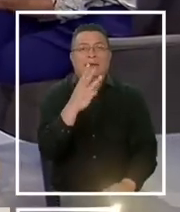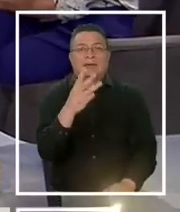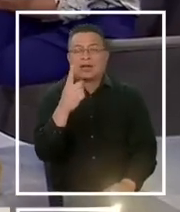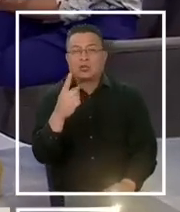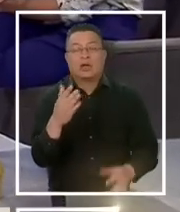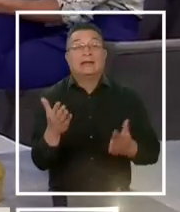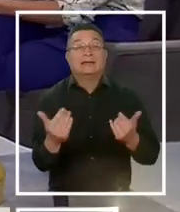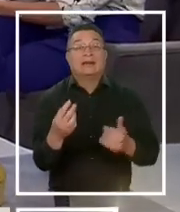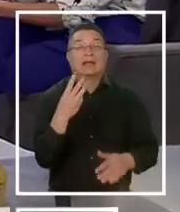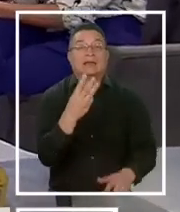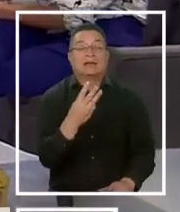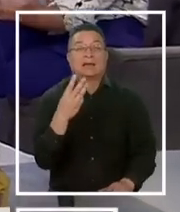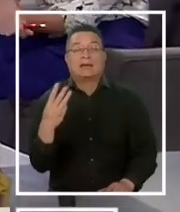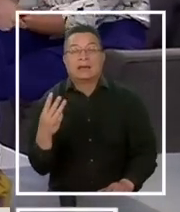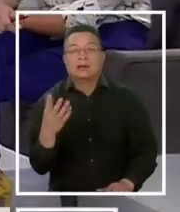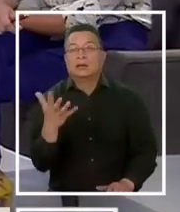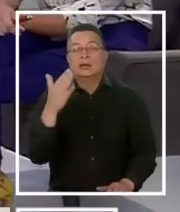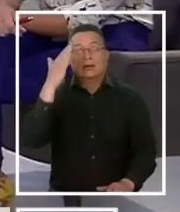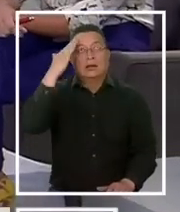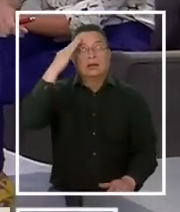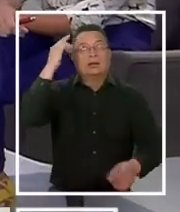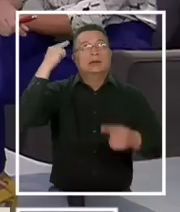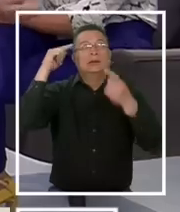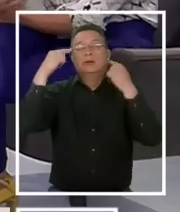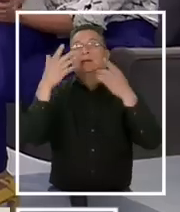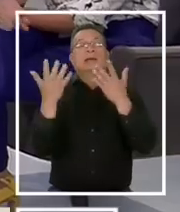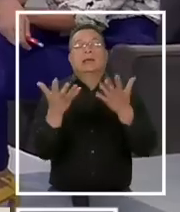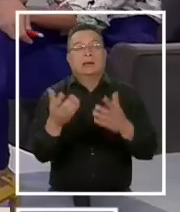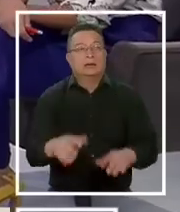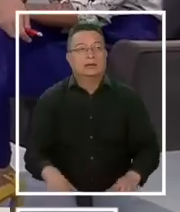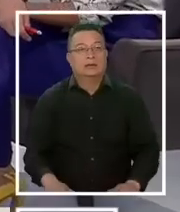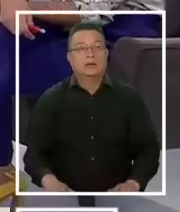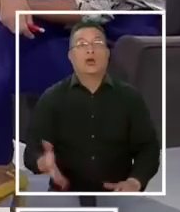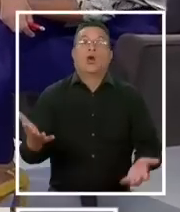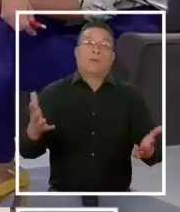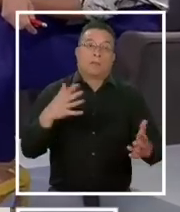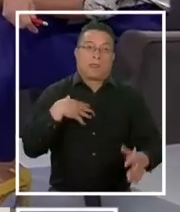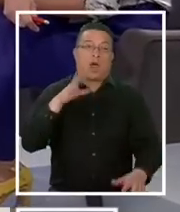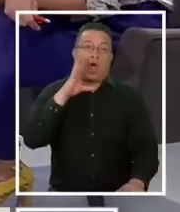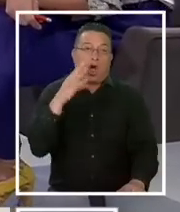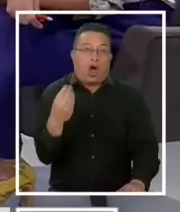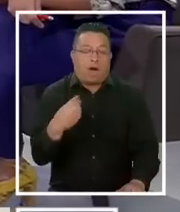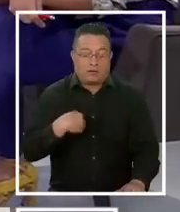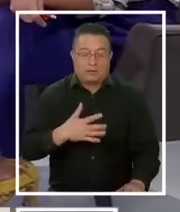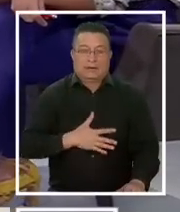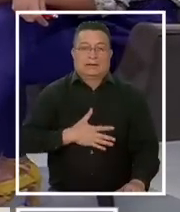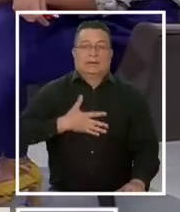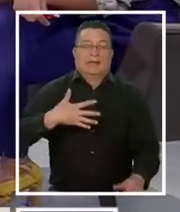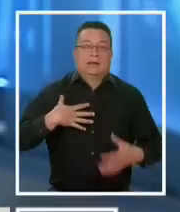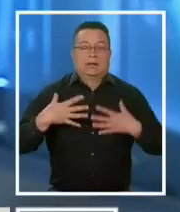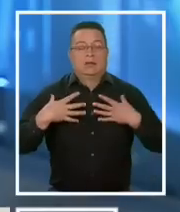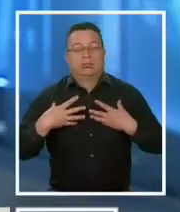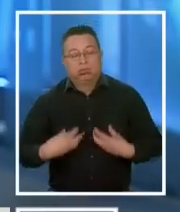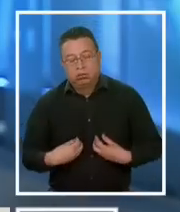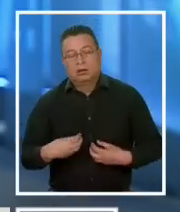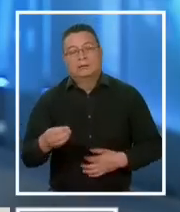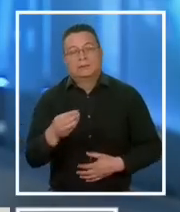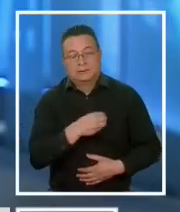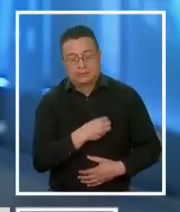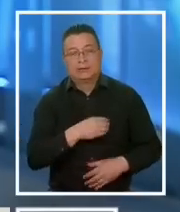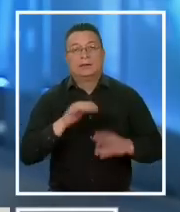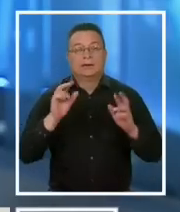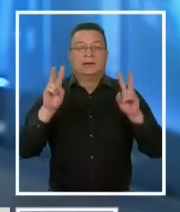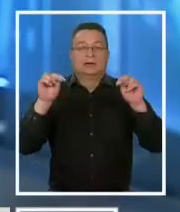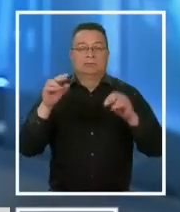se necesitaban 33 qué se le vino la cabeza obviamente uno siente una decepción pero una decepción no solamente